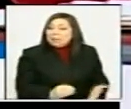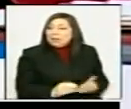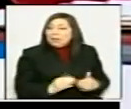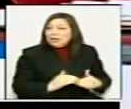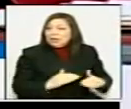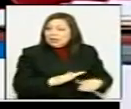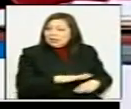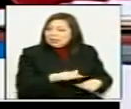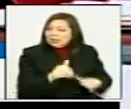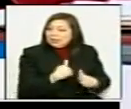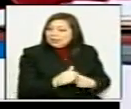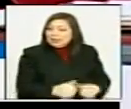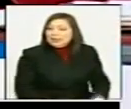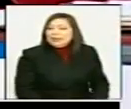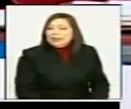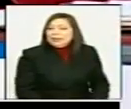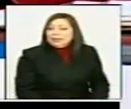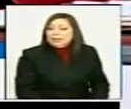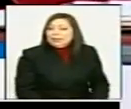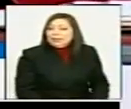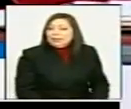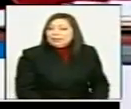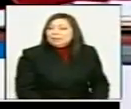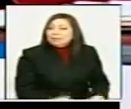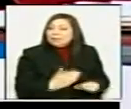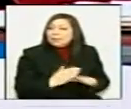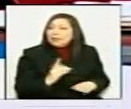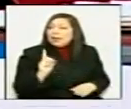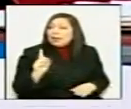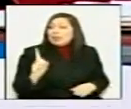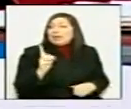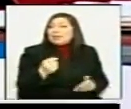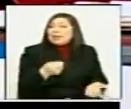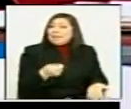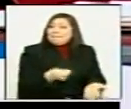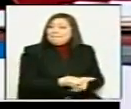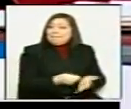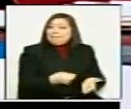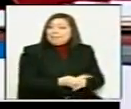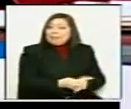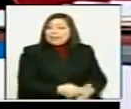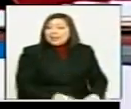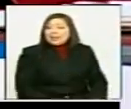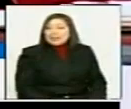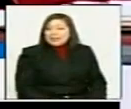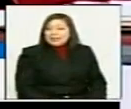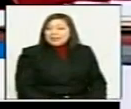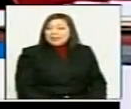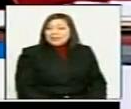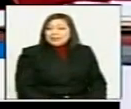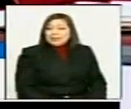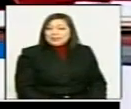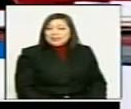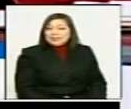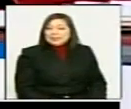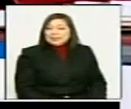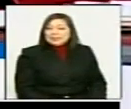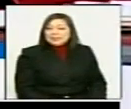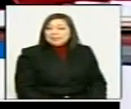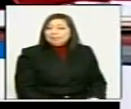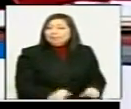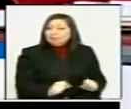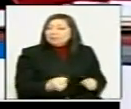la ley. Nosotros hemos defendido cada centavo durante el proceso del arbitraje.